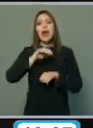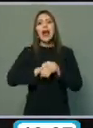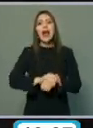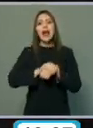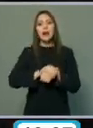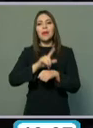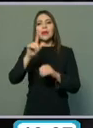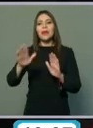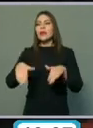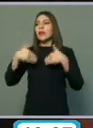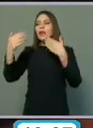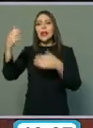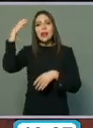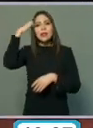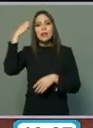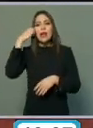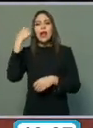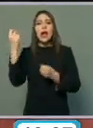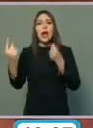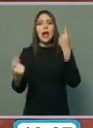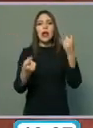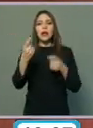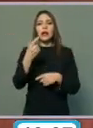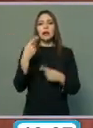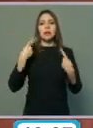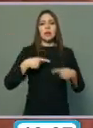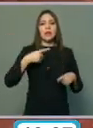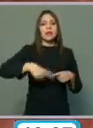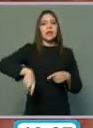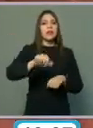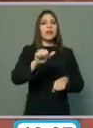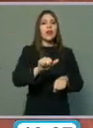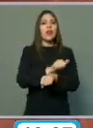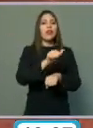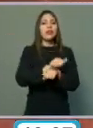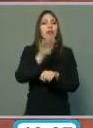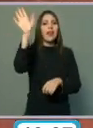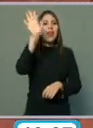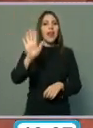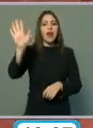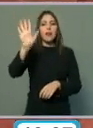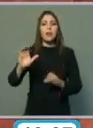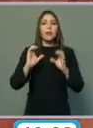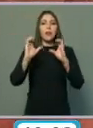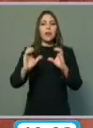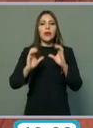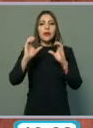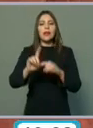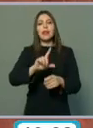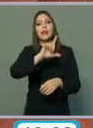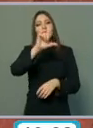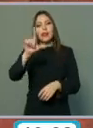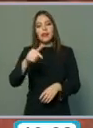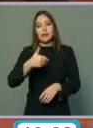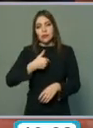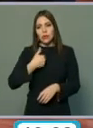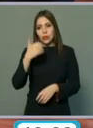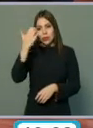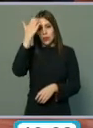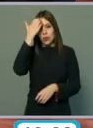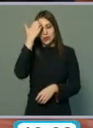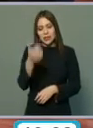llegaba al estacionamiento en donde lo cuidaban varios de los chicos que lavan los autos. Ahí fue donde a mí me tocó conocer a